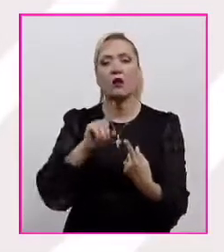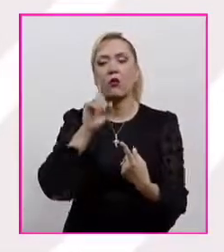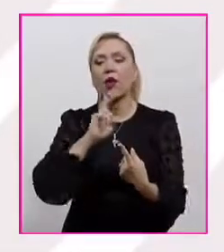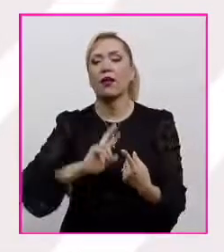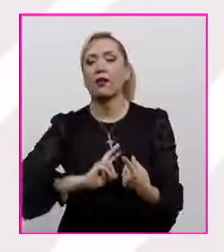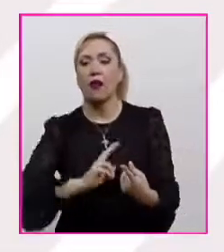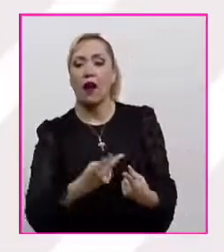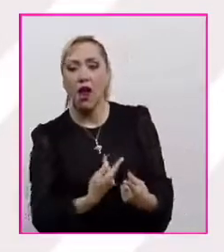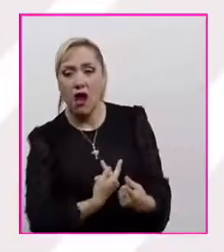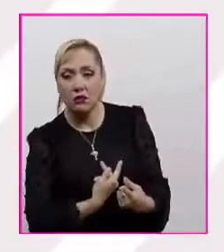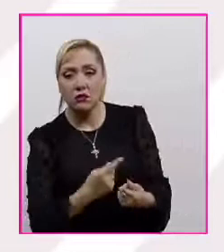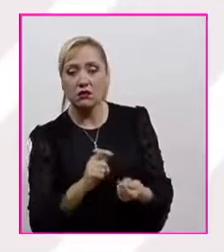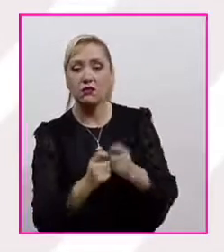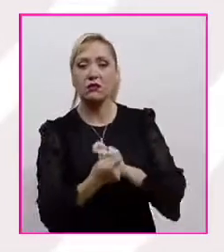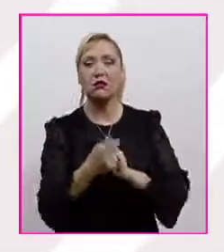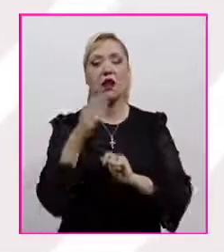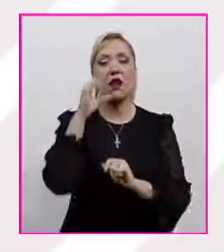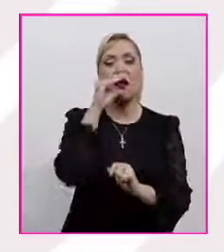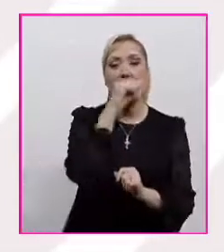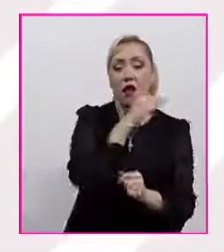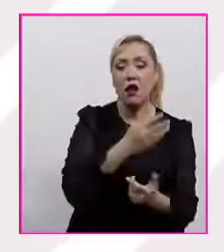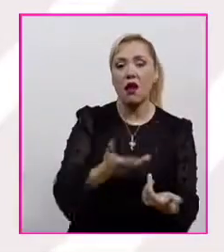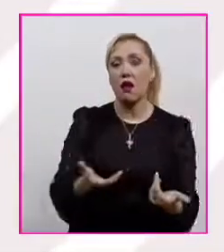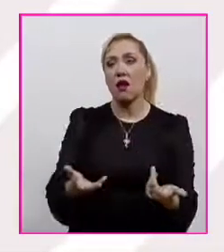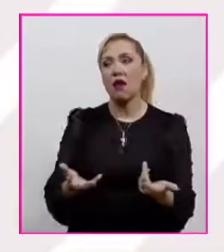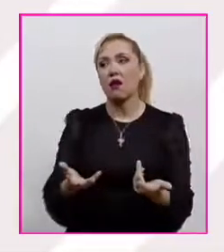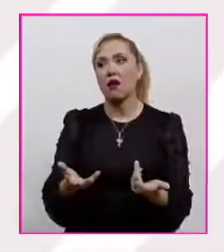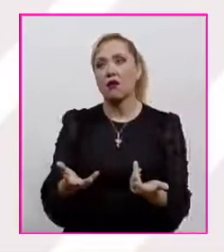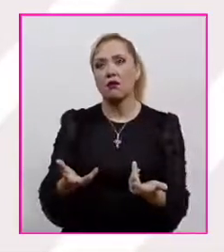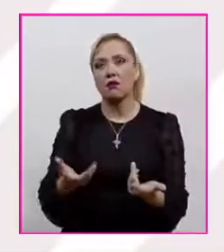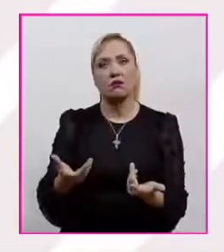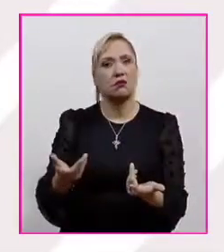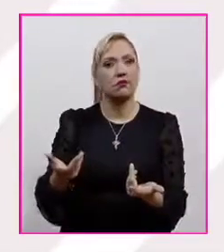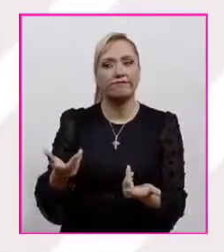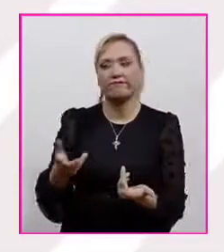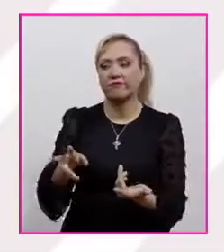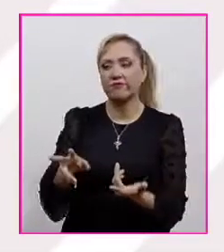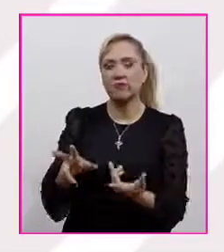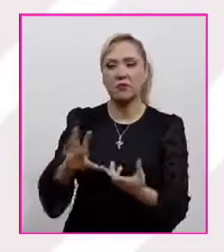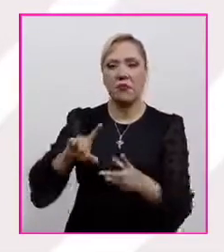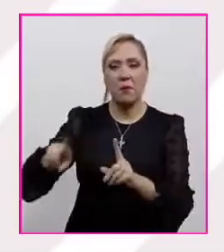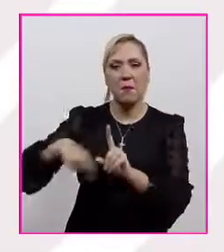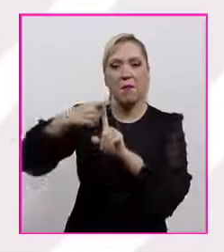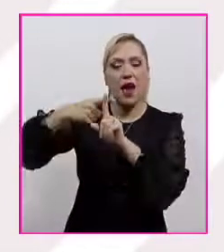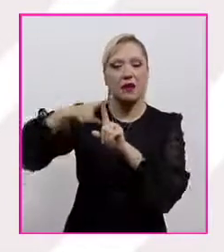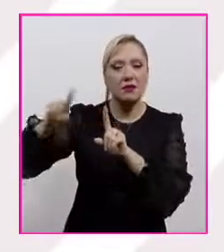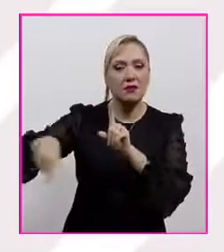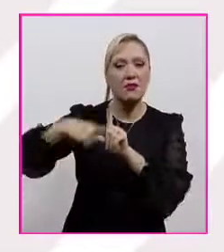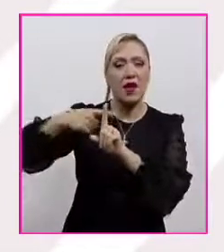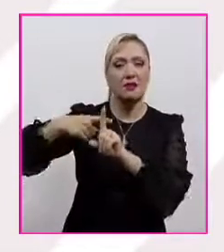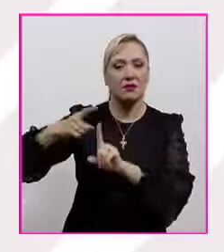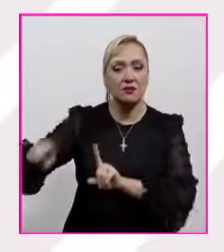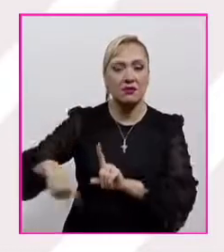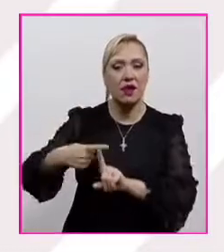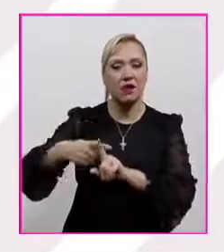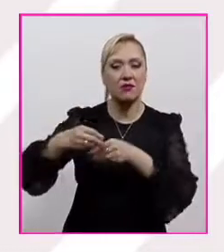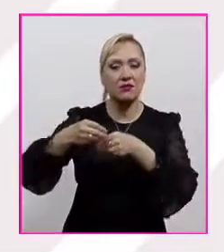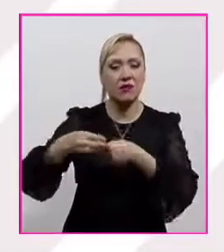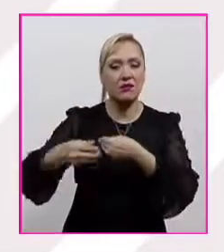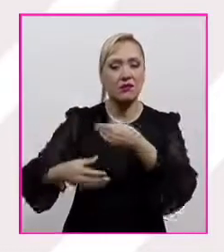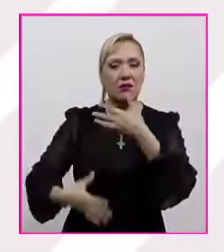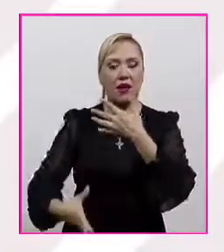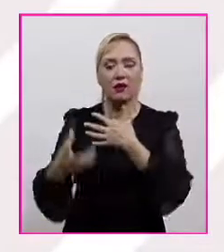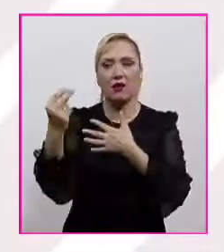una mujer trans negra. O sea, estas causas siempre como que van acumulándose como barreras u obstáculos, ¿no?